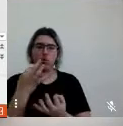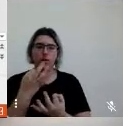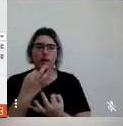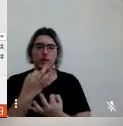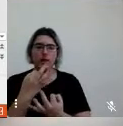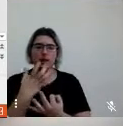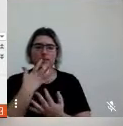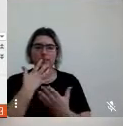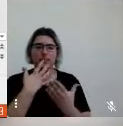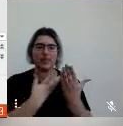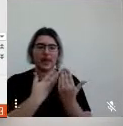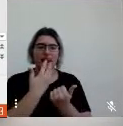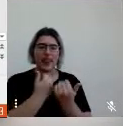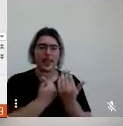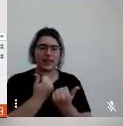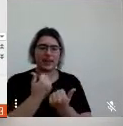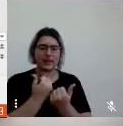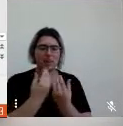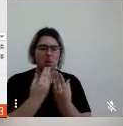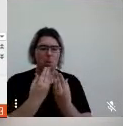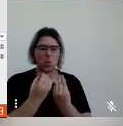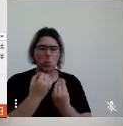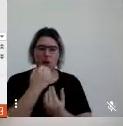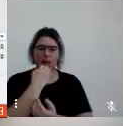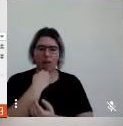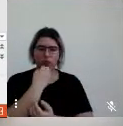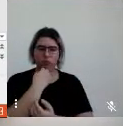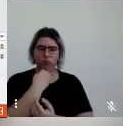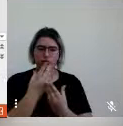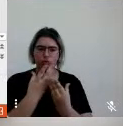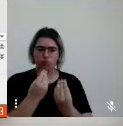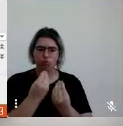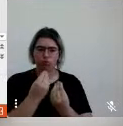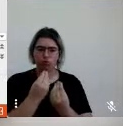o de lácteos muy abundante